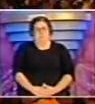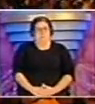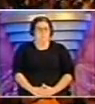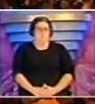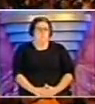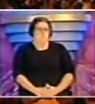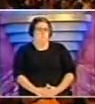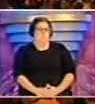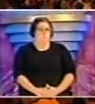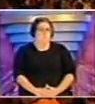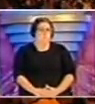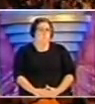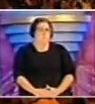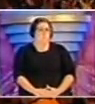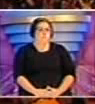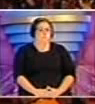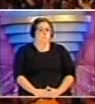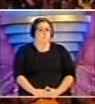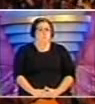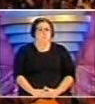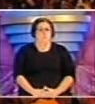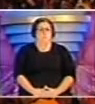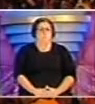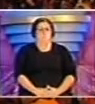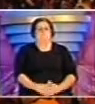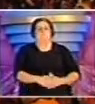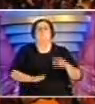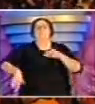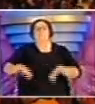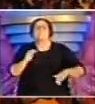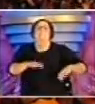guiño criticando a los vecinos del Parque Santa Catalina comparándolos con el de la Villa de Agüimes.